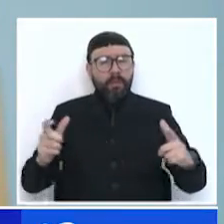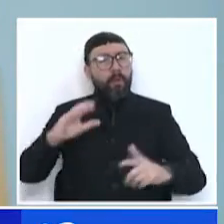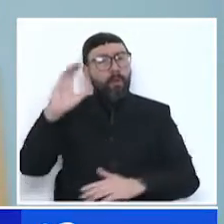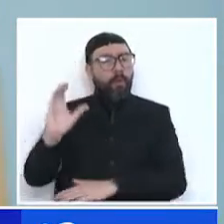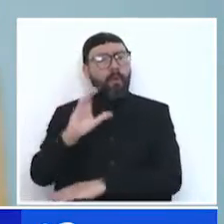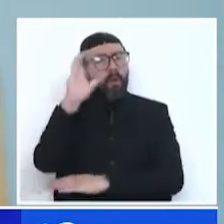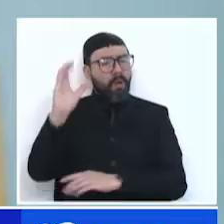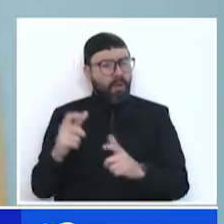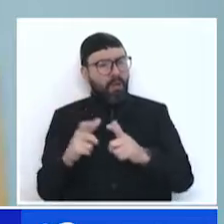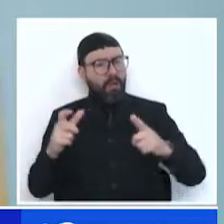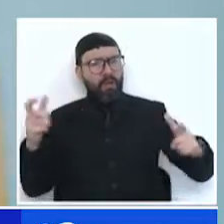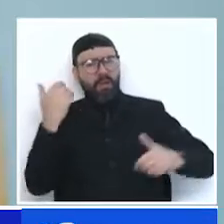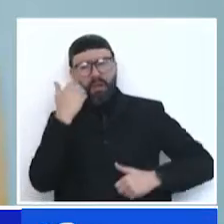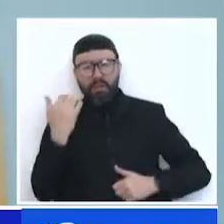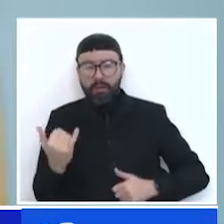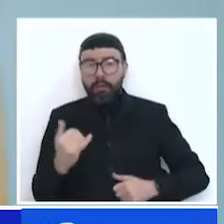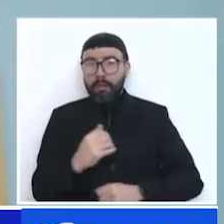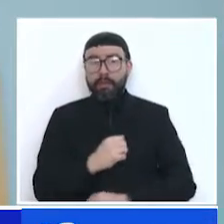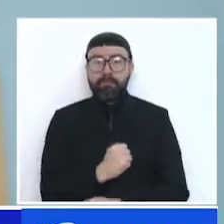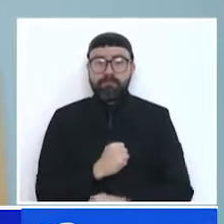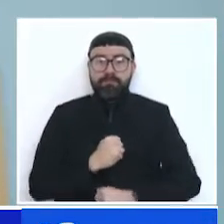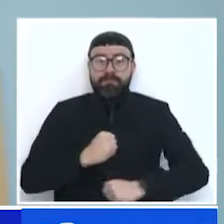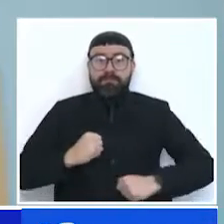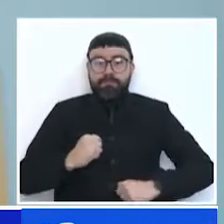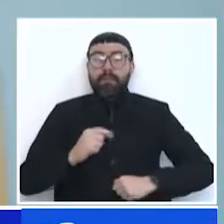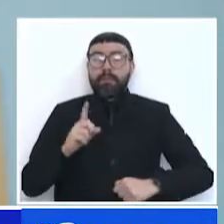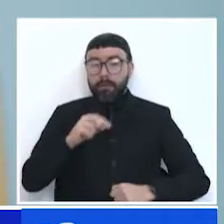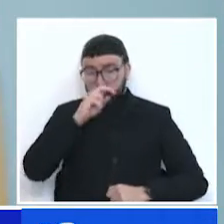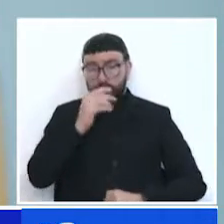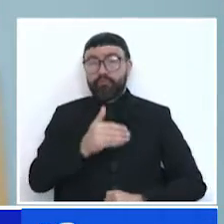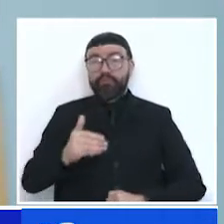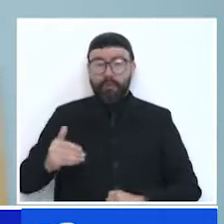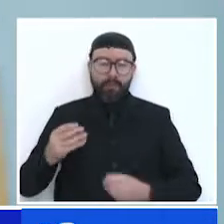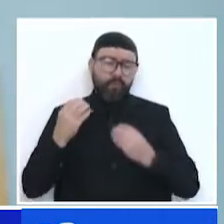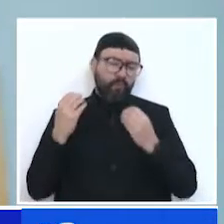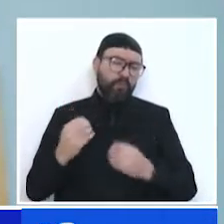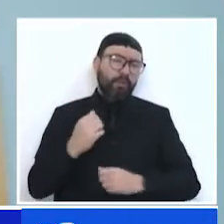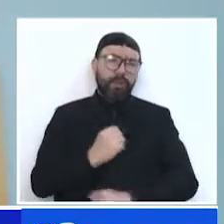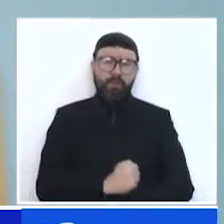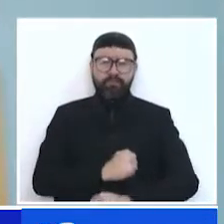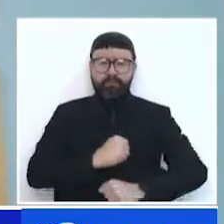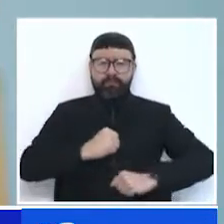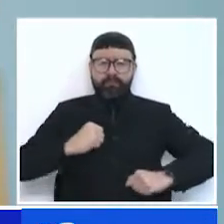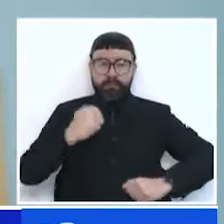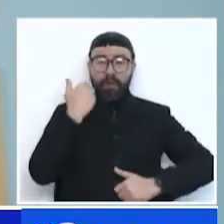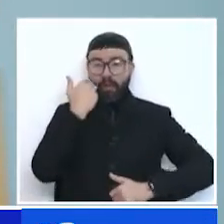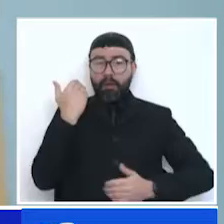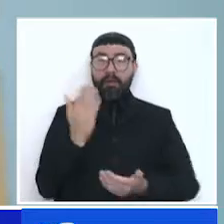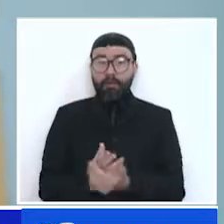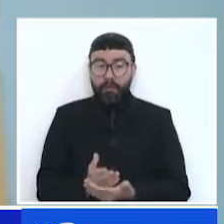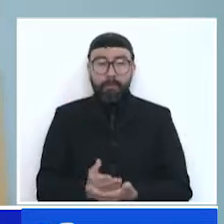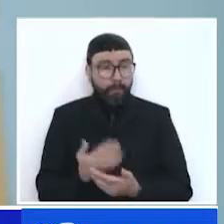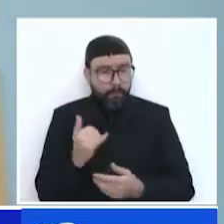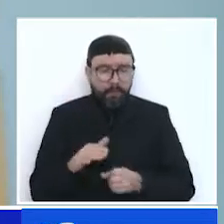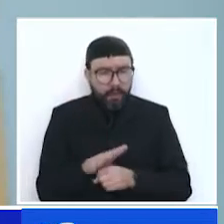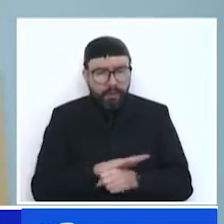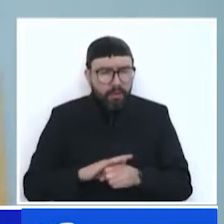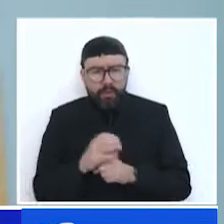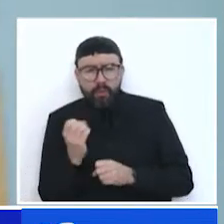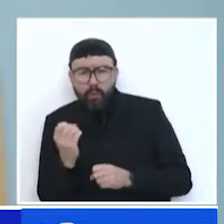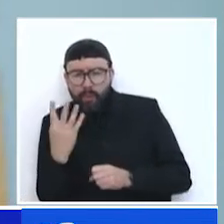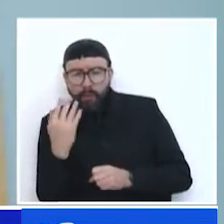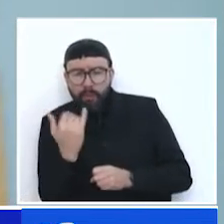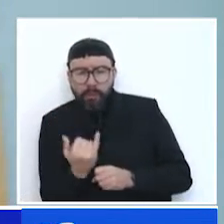y es el sobrepeso y la obesidad infantil. Según la encuesta nacional de nuestra situación nutricional en